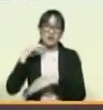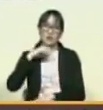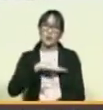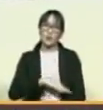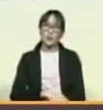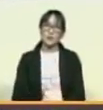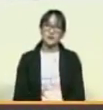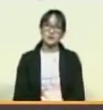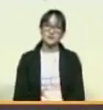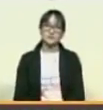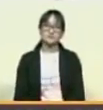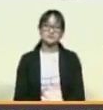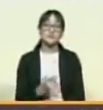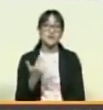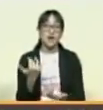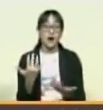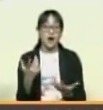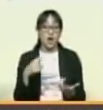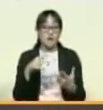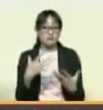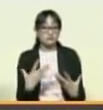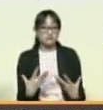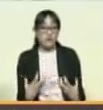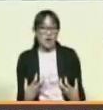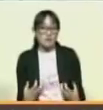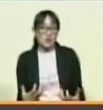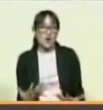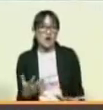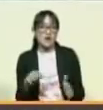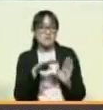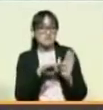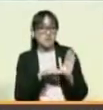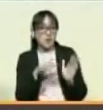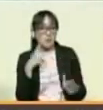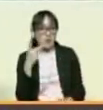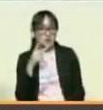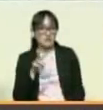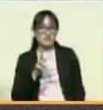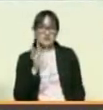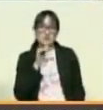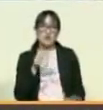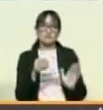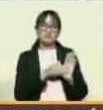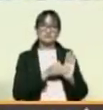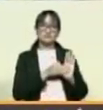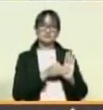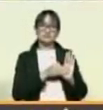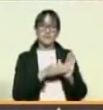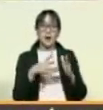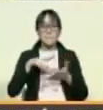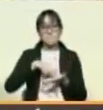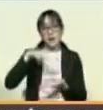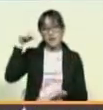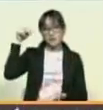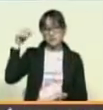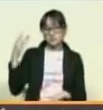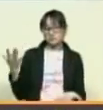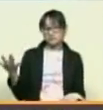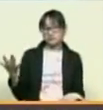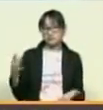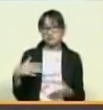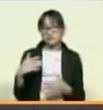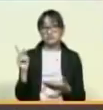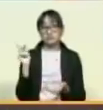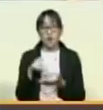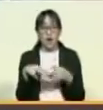Estos sectores ya se están secando, ya no están en el panorama político venezolano. Puede ser que estén en el panorama político de París, donde de manera